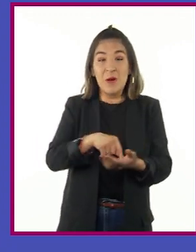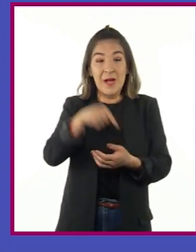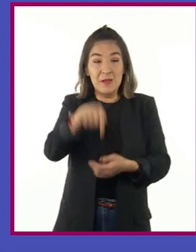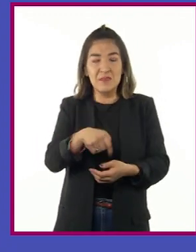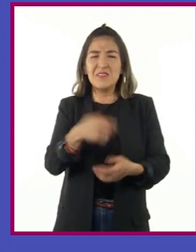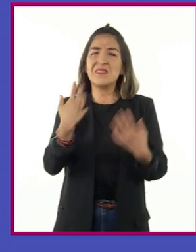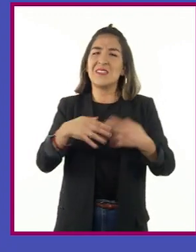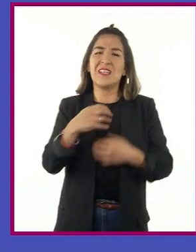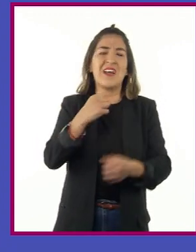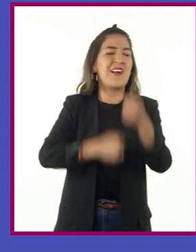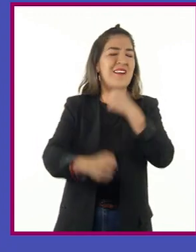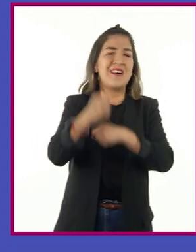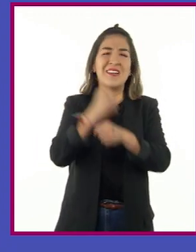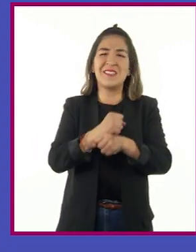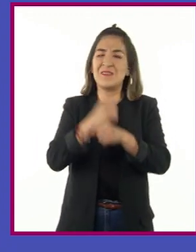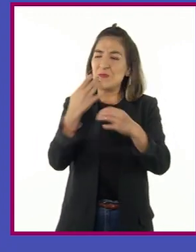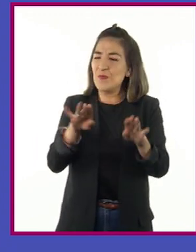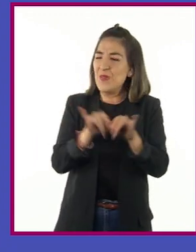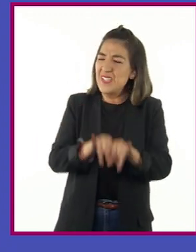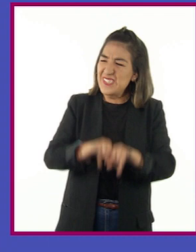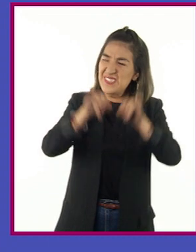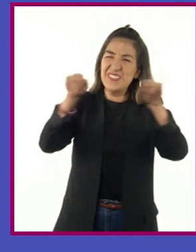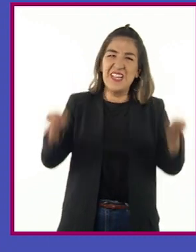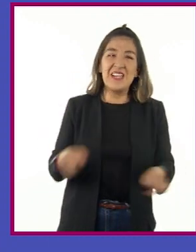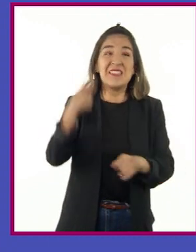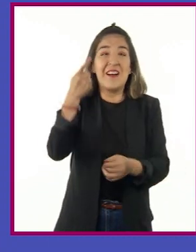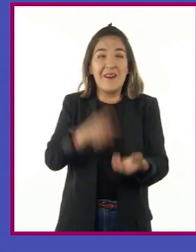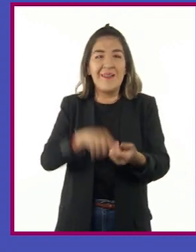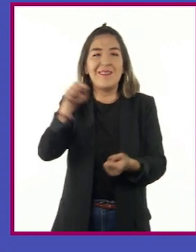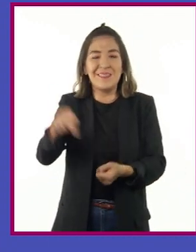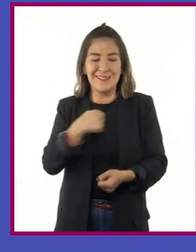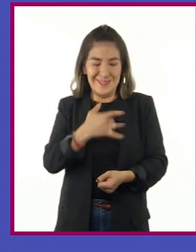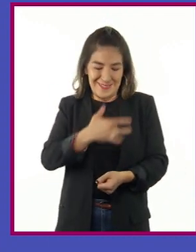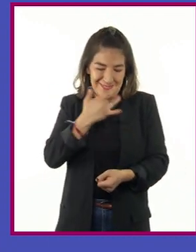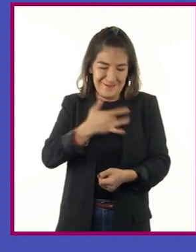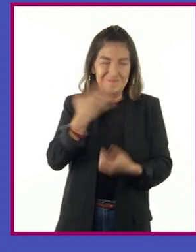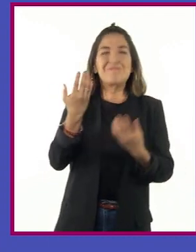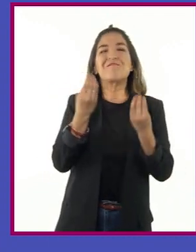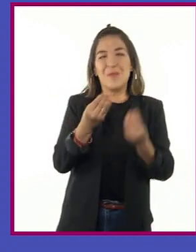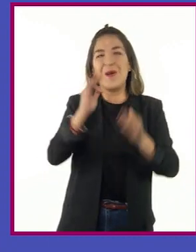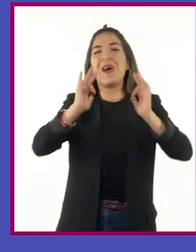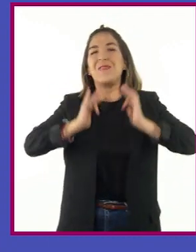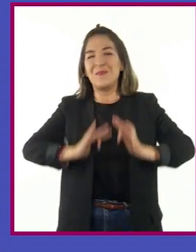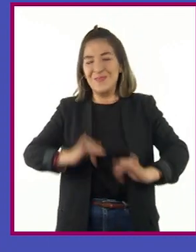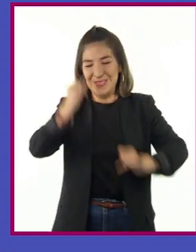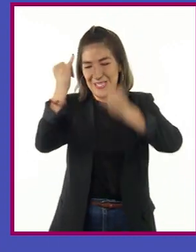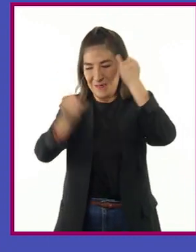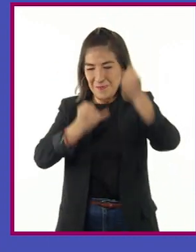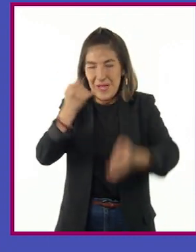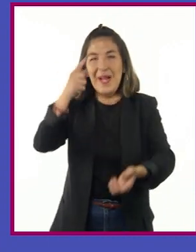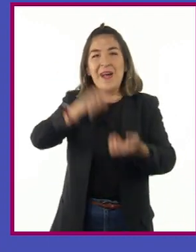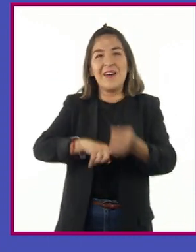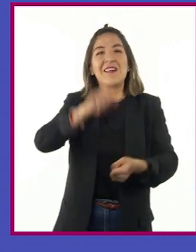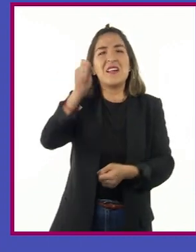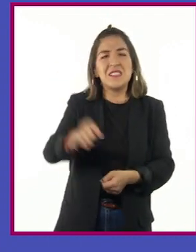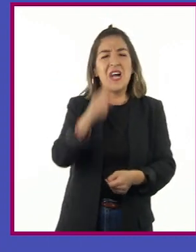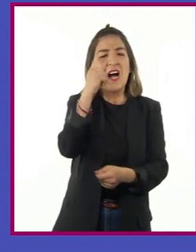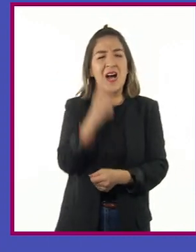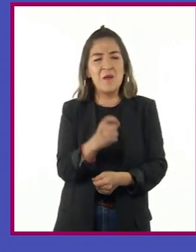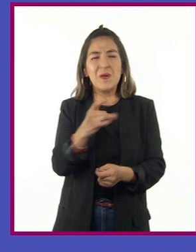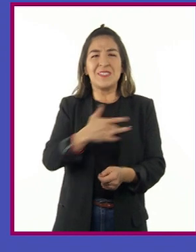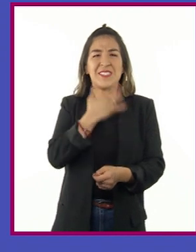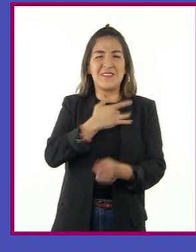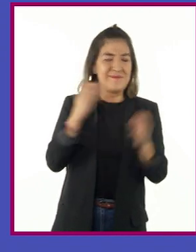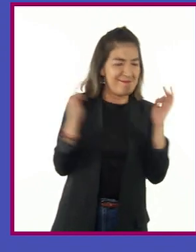distancia por detrás de este. Aquí hay todas las comodidades imaginables. De todos los grifos sale agua corriente, fría